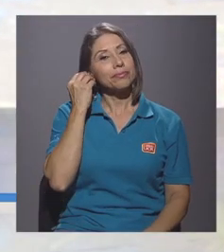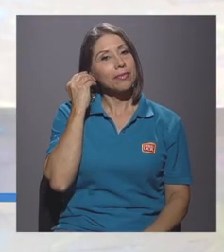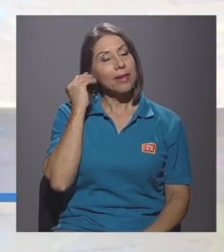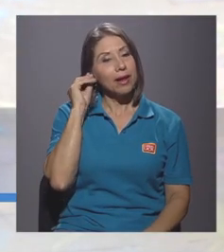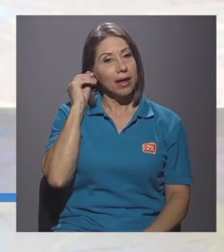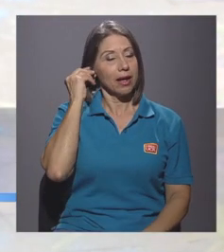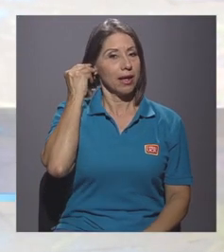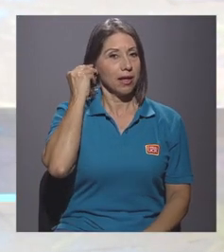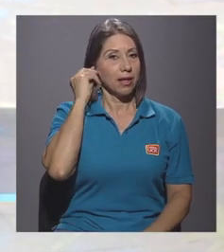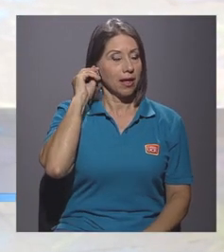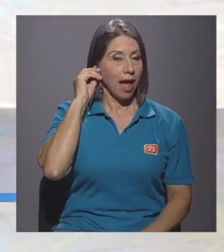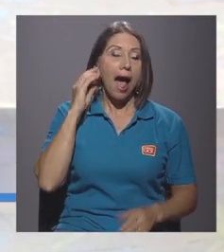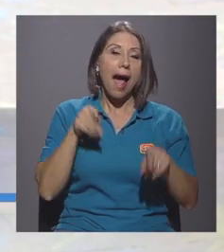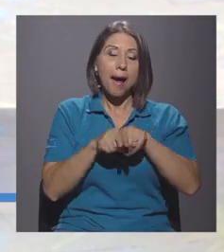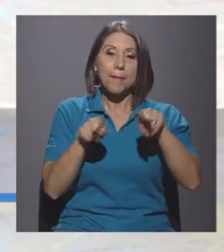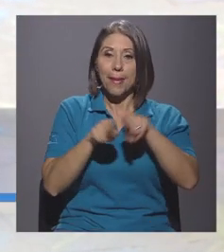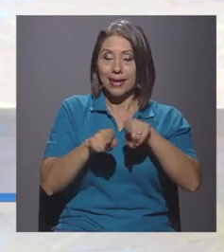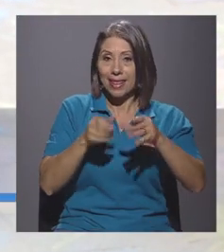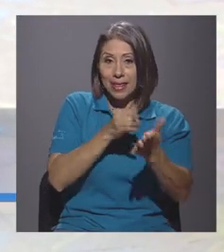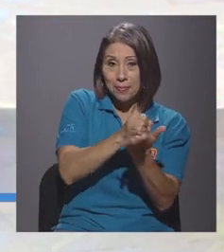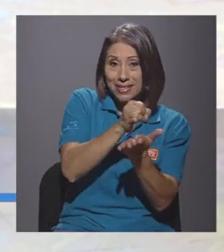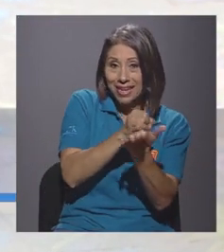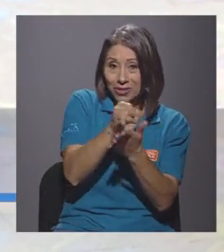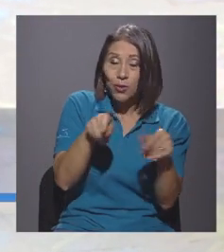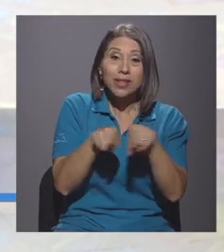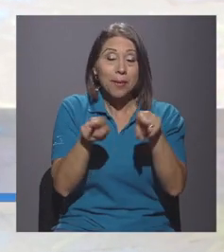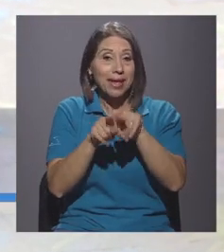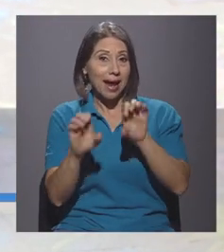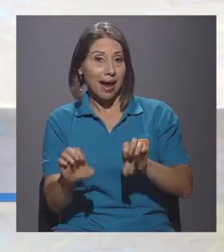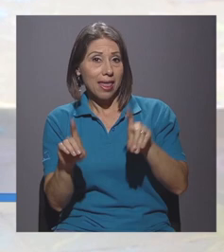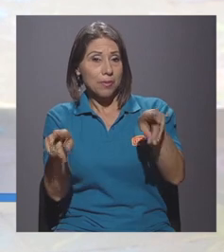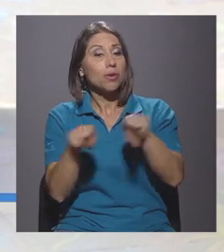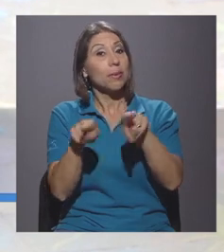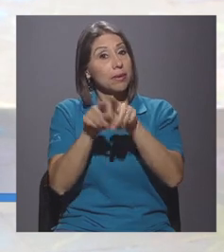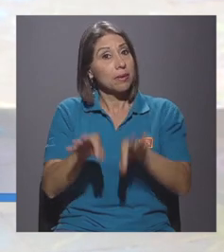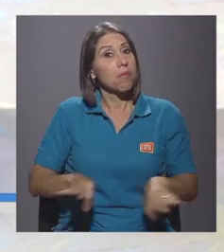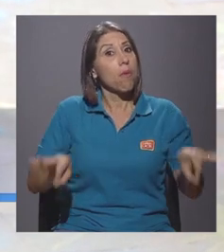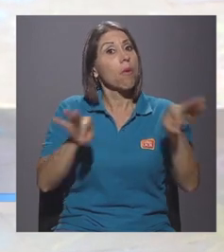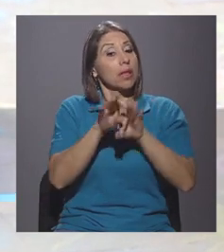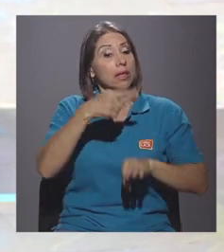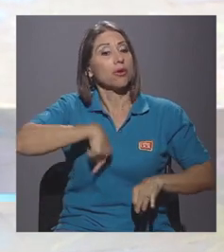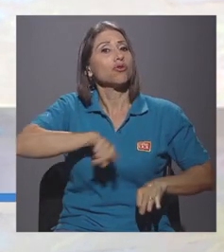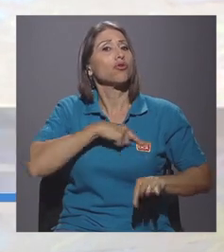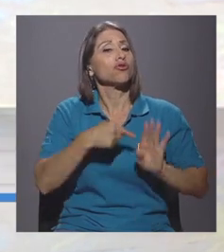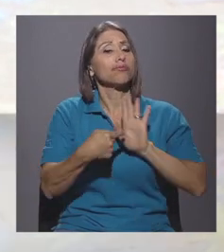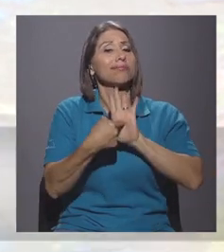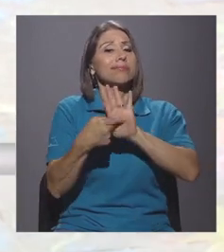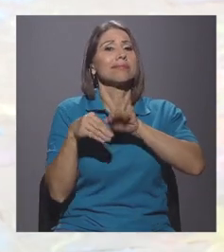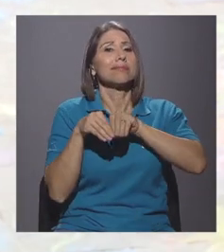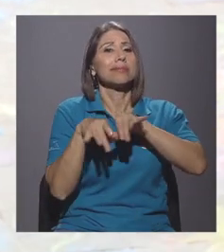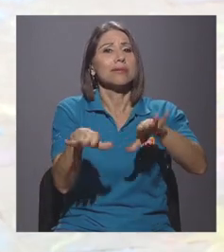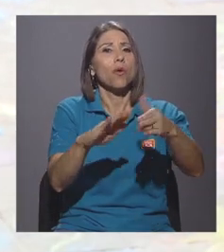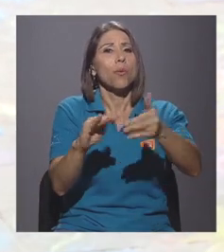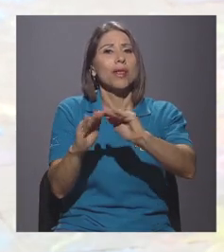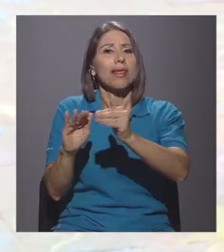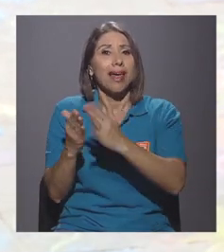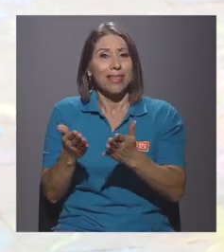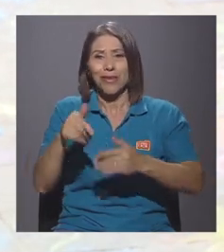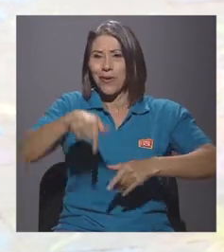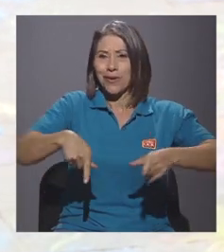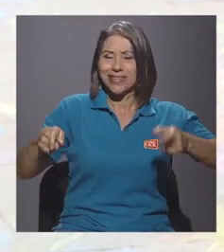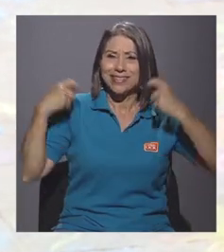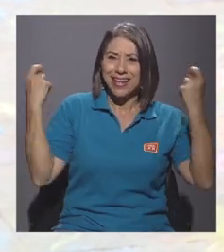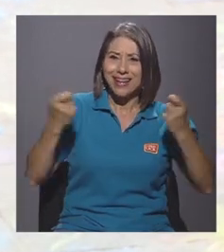lo académico, también importa cómo nos proyectamos a la comunidad. Entonces hoy venimos como a celebrar y a llamar a la gente a